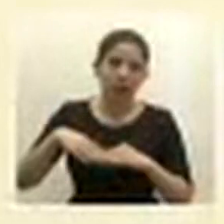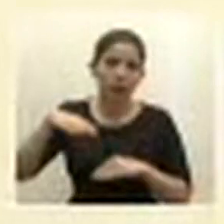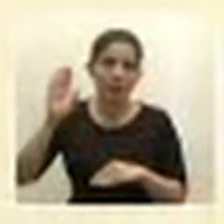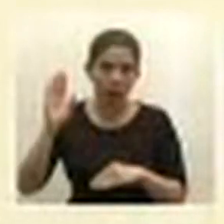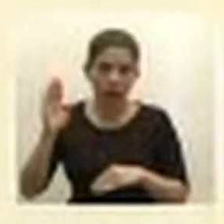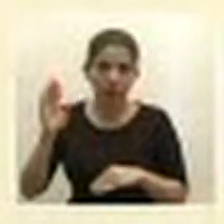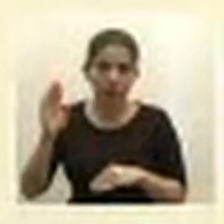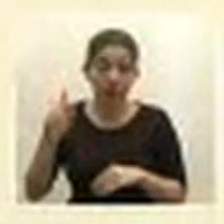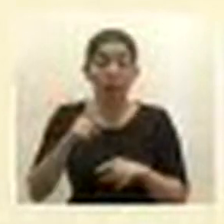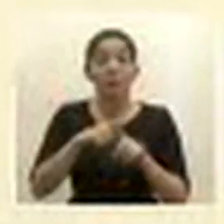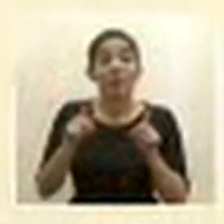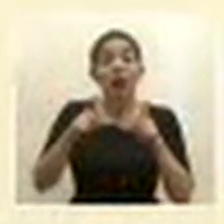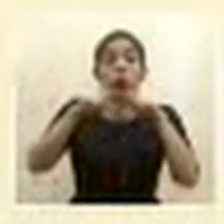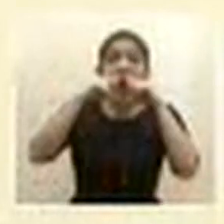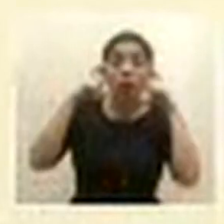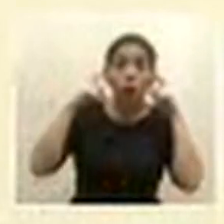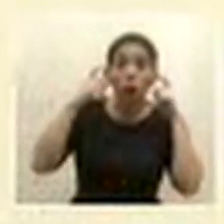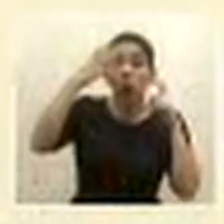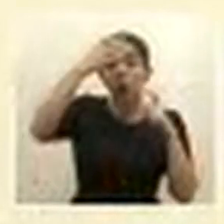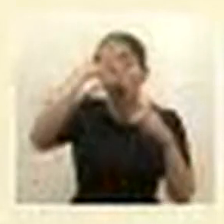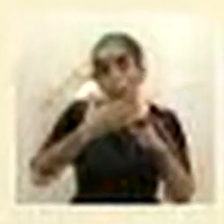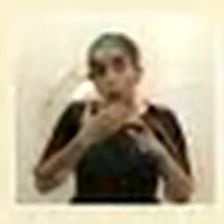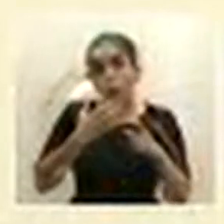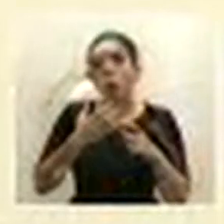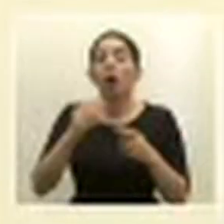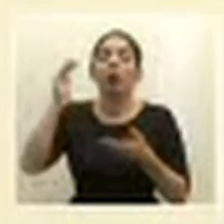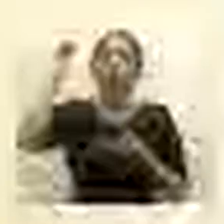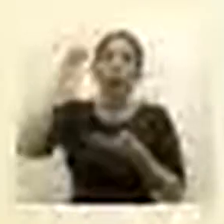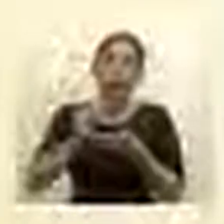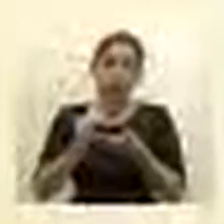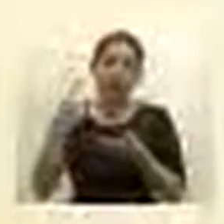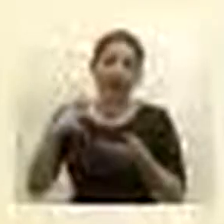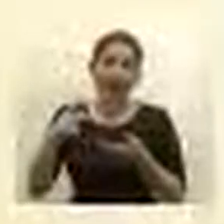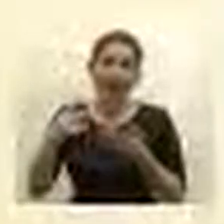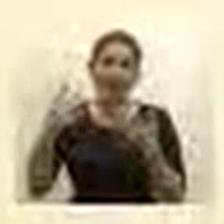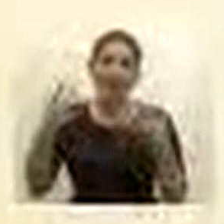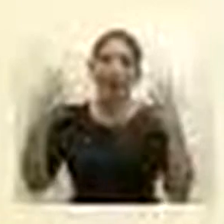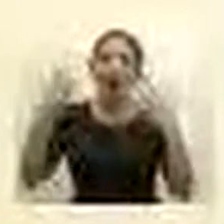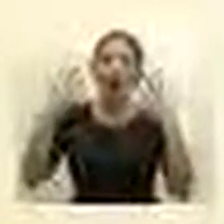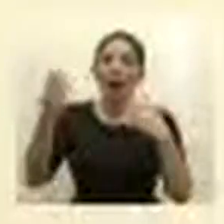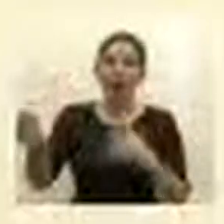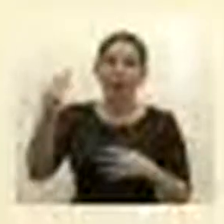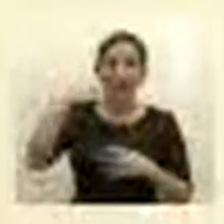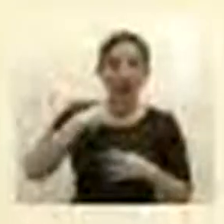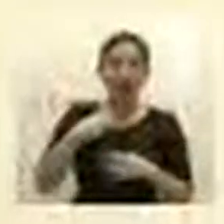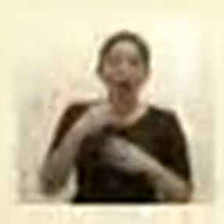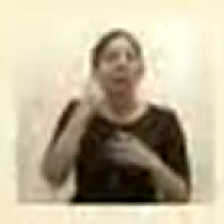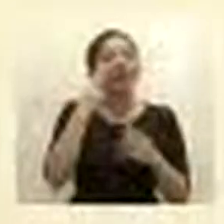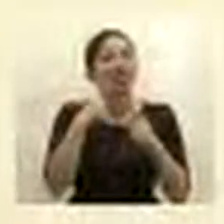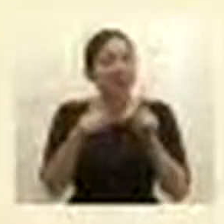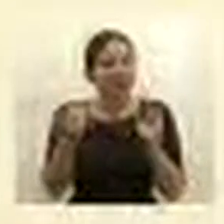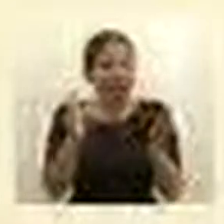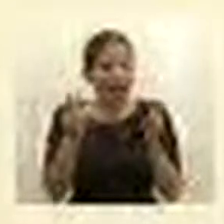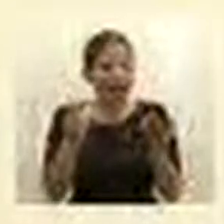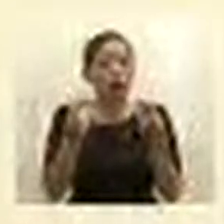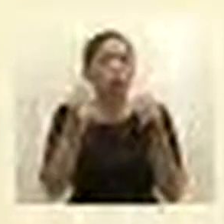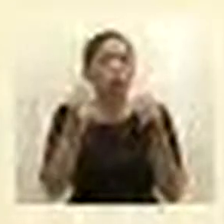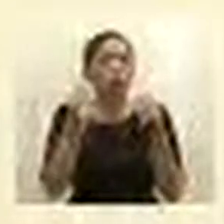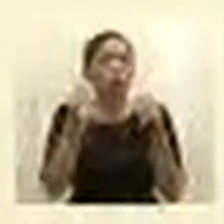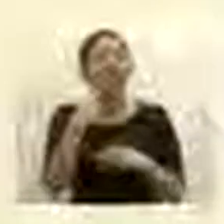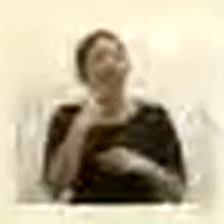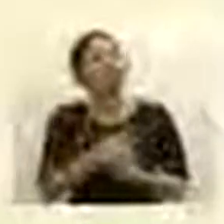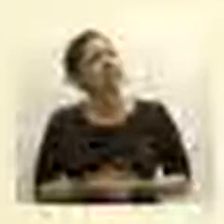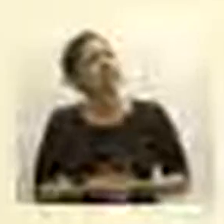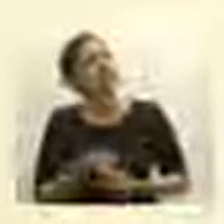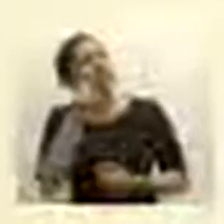reduce importantemente el eventual riesgo de transmisión aérea. Pero esa es la diferencia, porque mucha gente todavía dice, es que sí, si